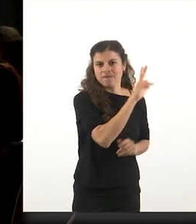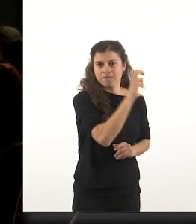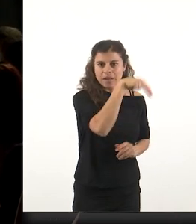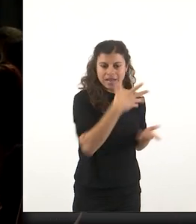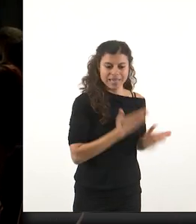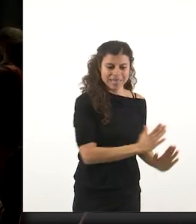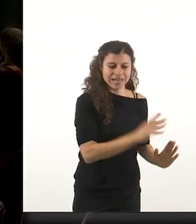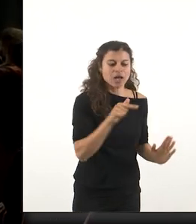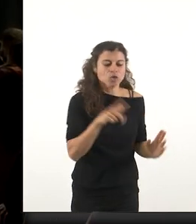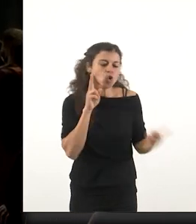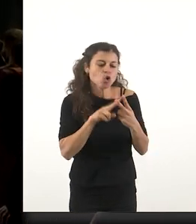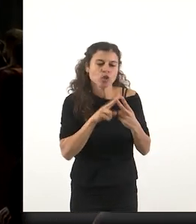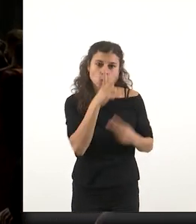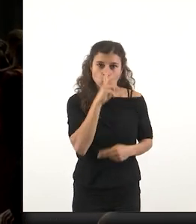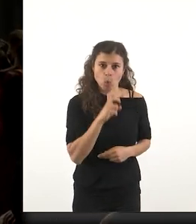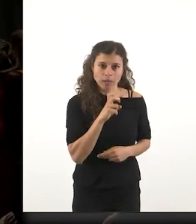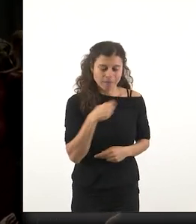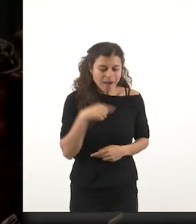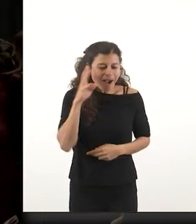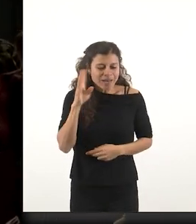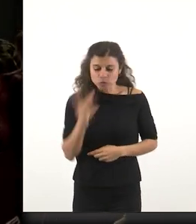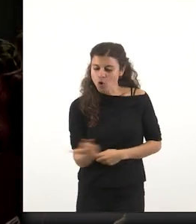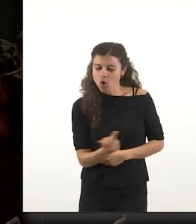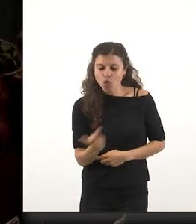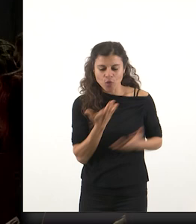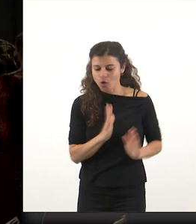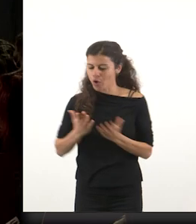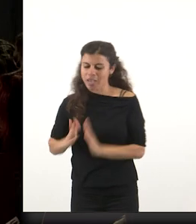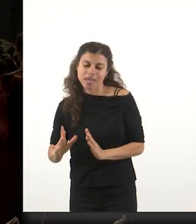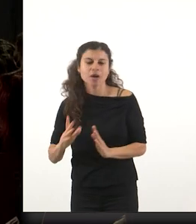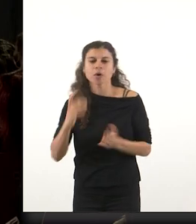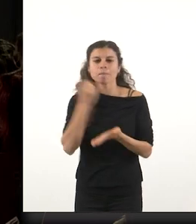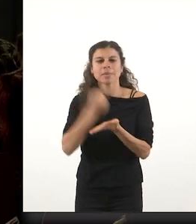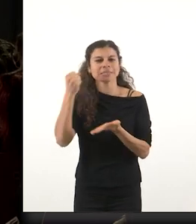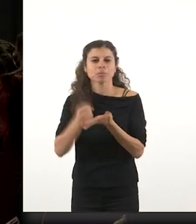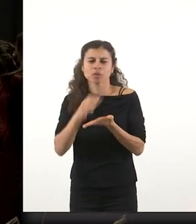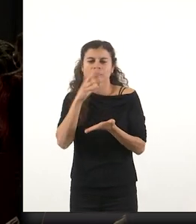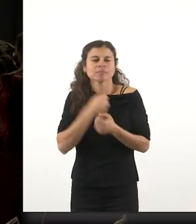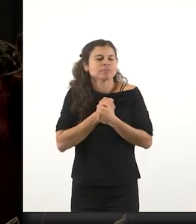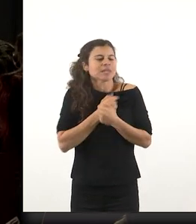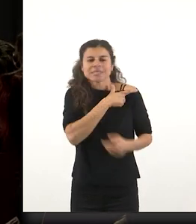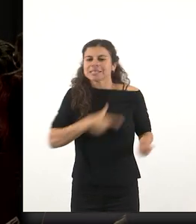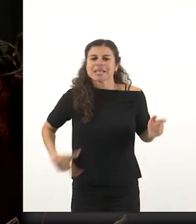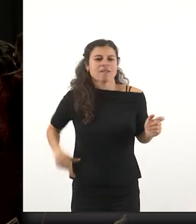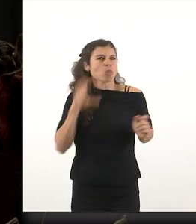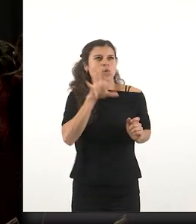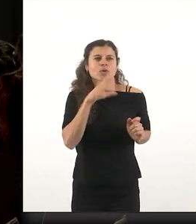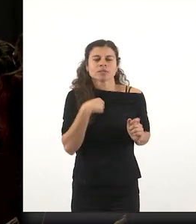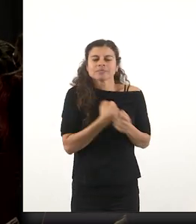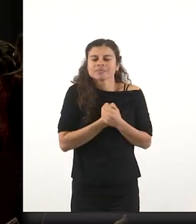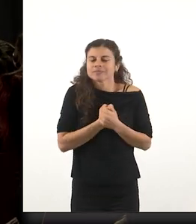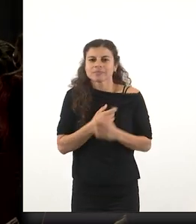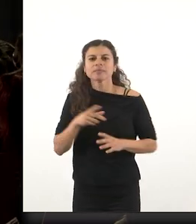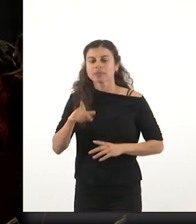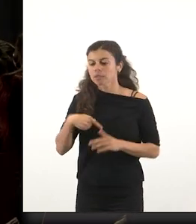mis criaturas compartieran pasaporte, porque amo profundamente El Salvador. Y cuando fueron a registrar a mi niño, le dijo el tío que estaba ahí en la embajada que yo